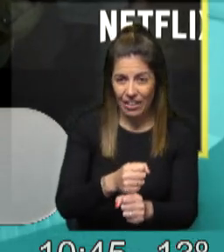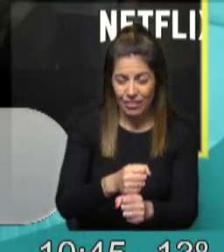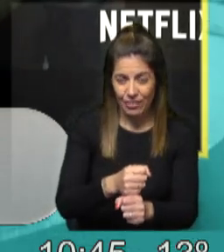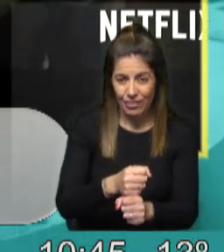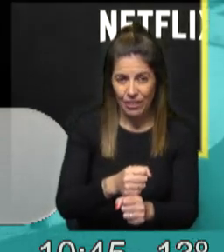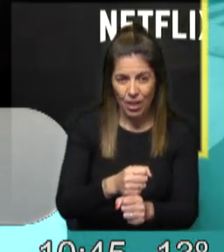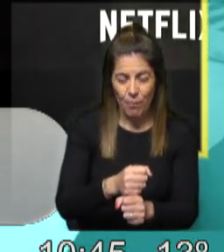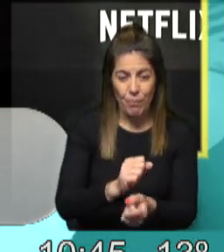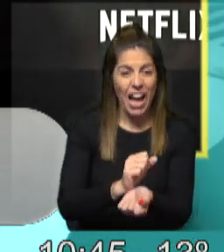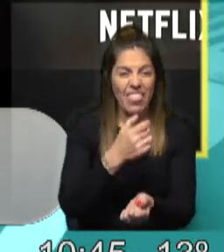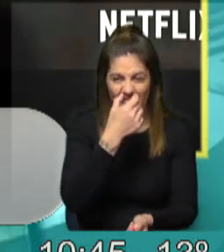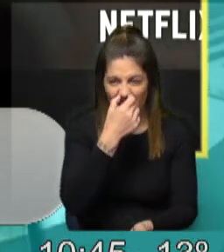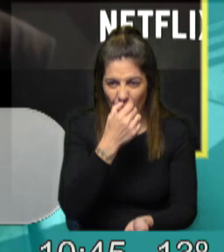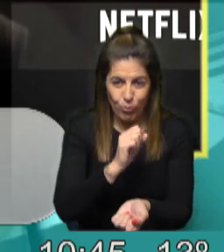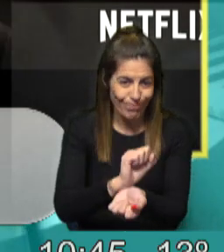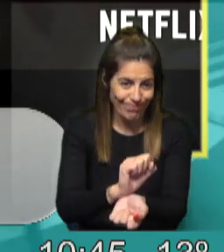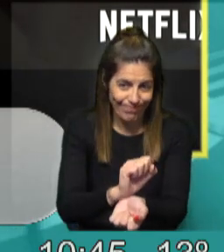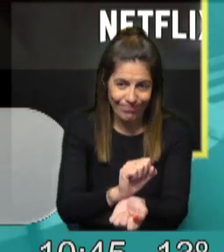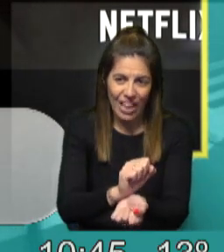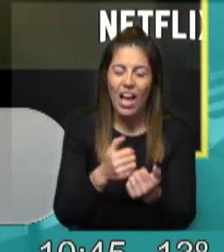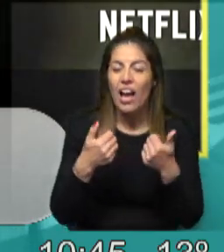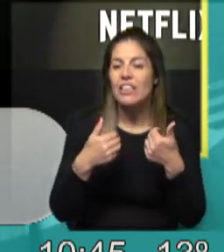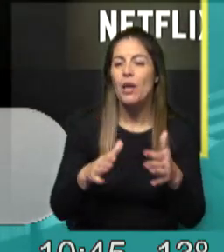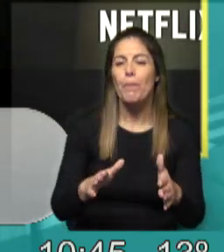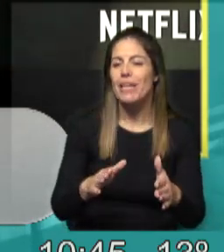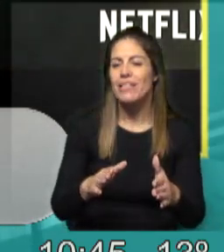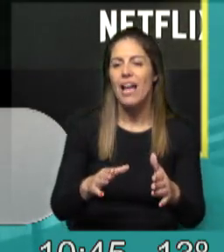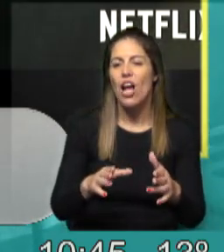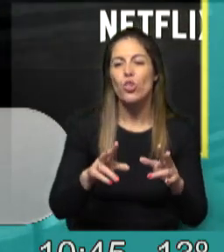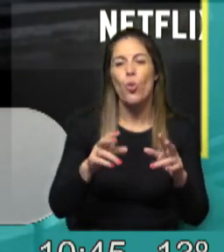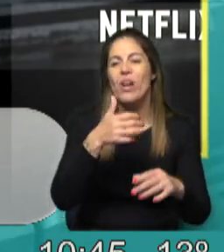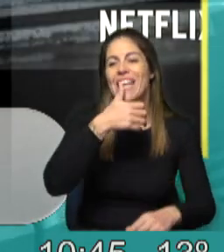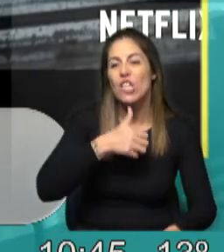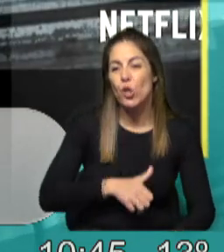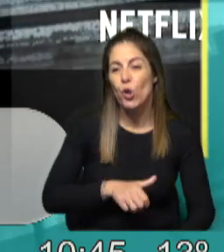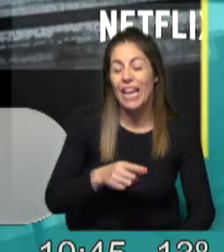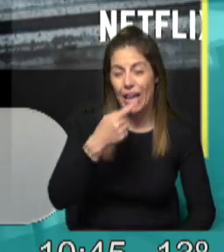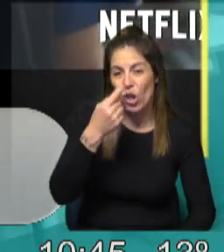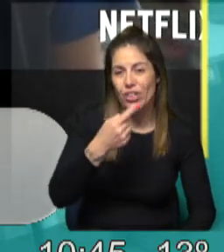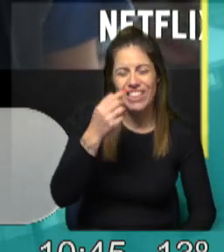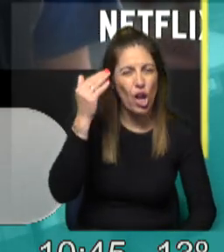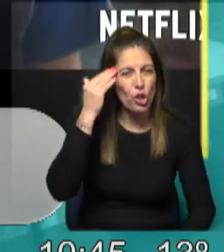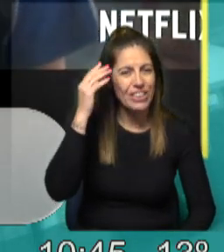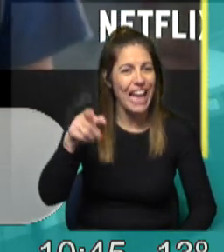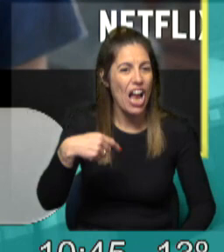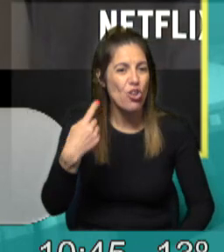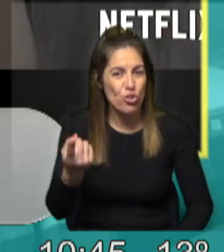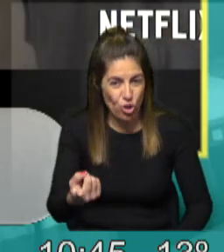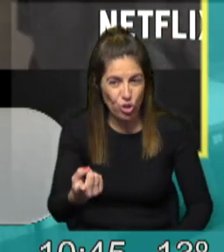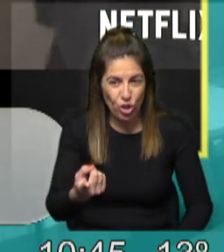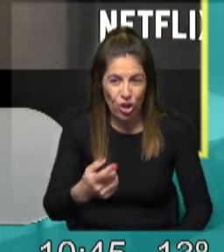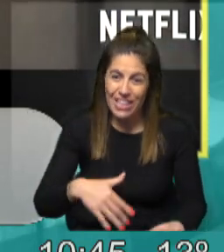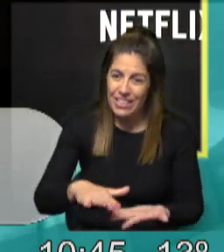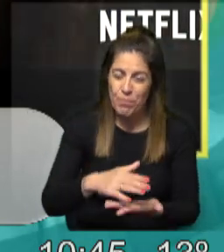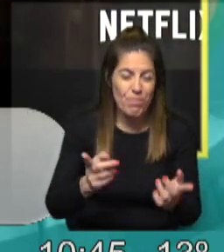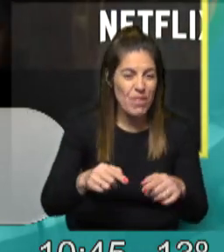esclavo. Y bueno, ahí comienza toda una trama que es la parte interesante del asunto, que es concientizar a los otros que están en situación como